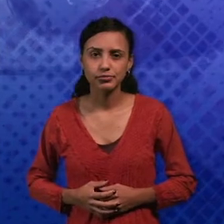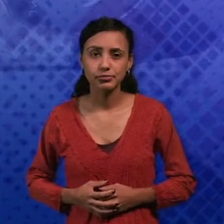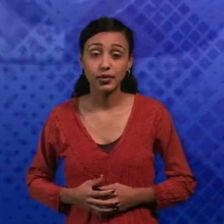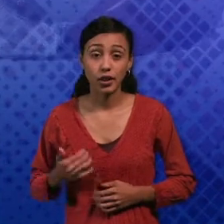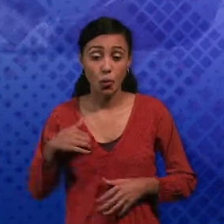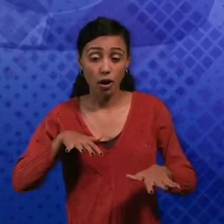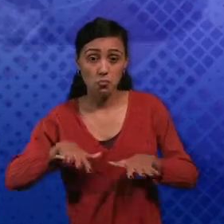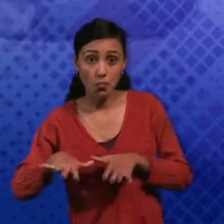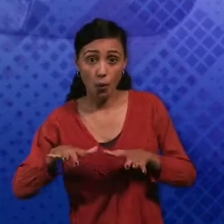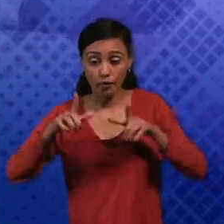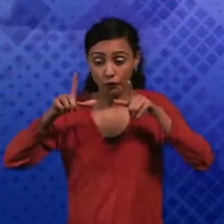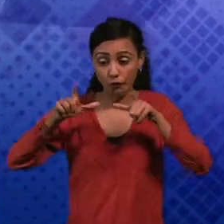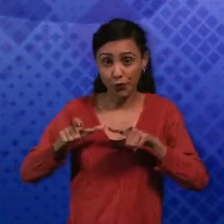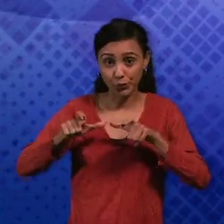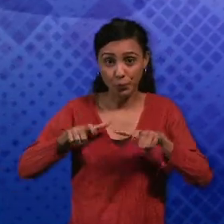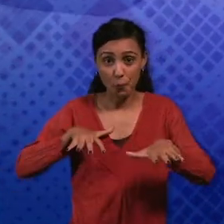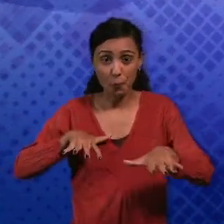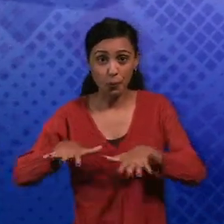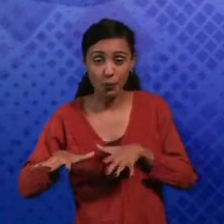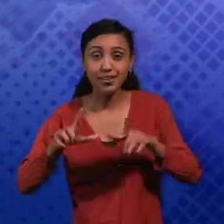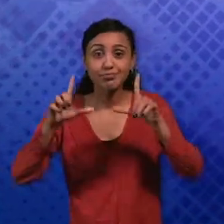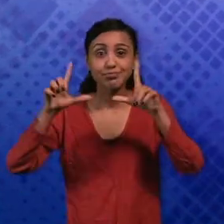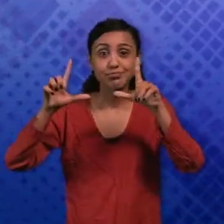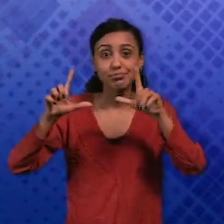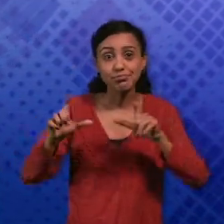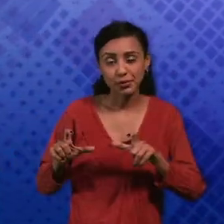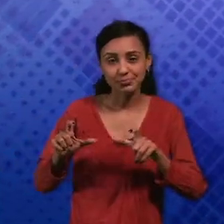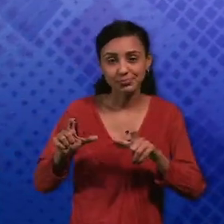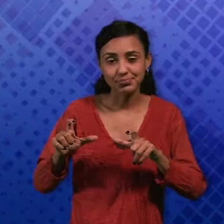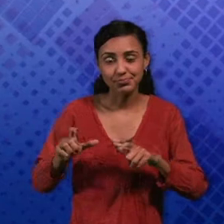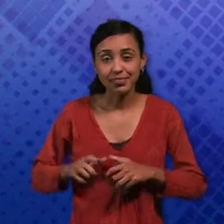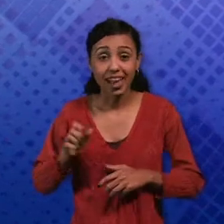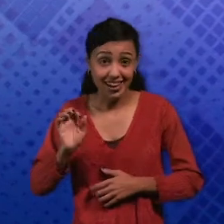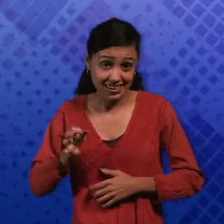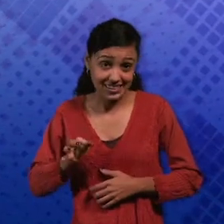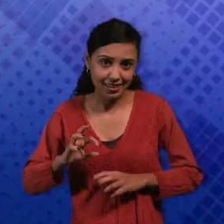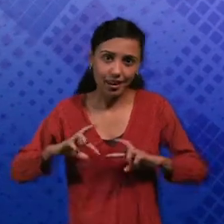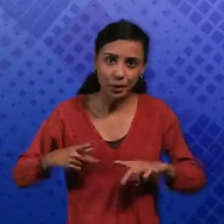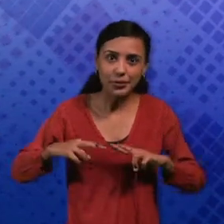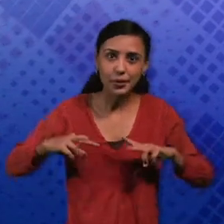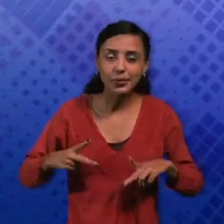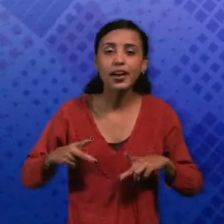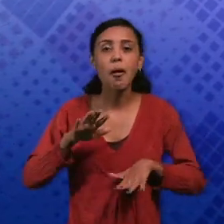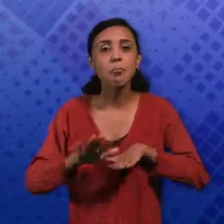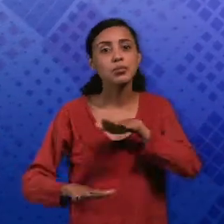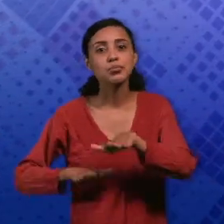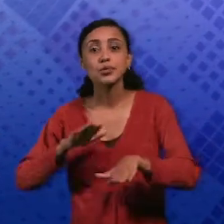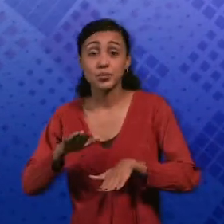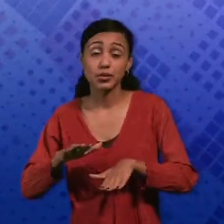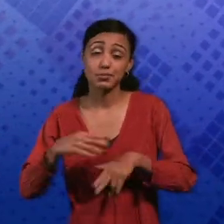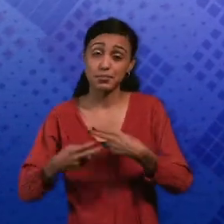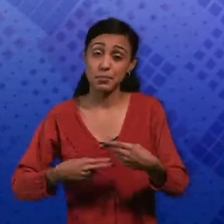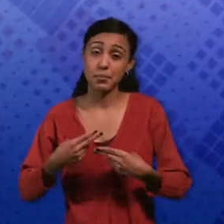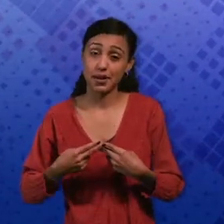foto. Animar y tirar una foto. Animar y tirar otra foto. Esos son los pasos que usualmente seguimos para hacer una animación